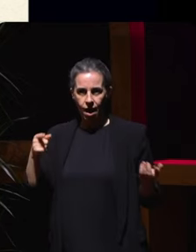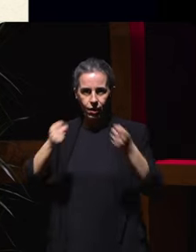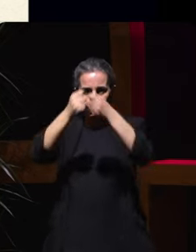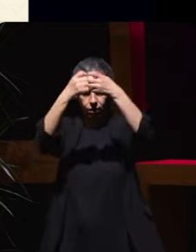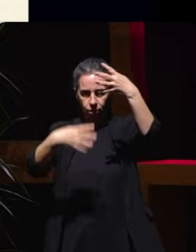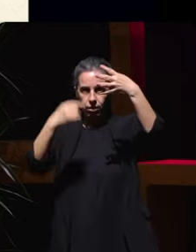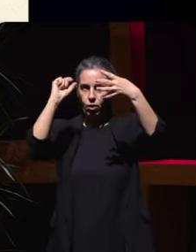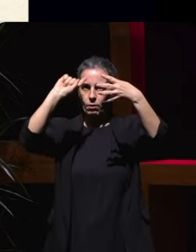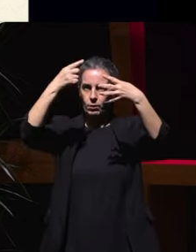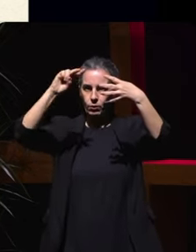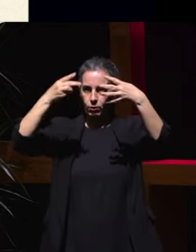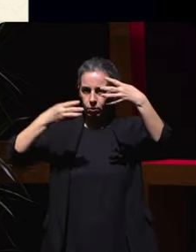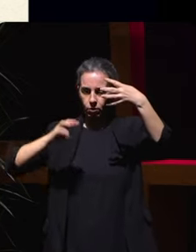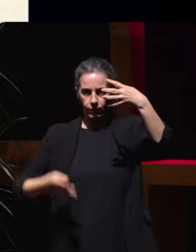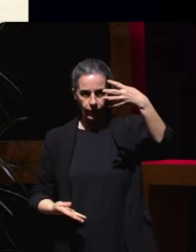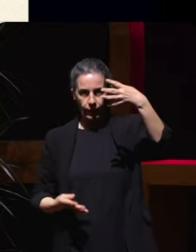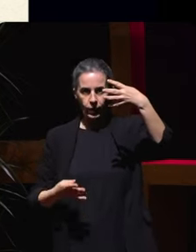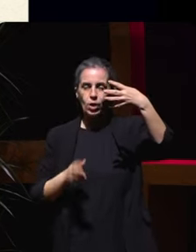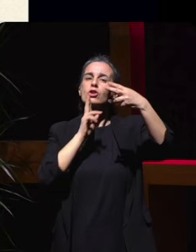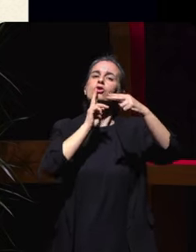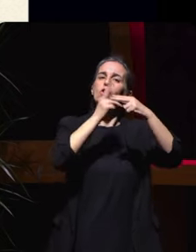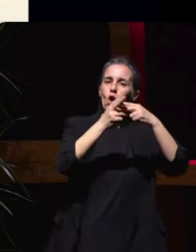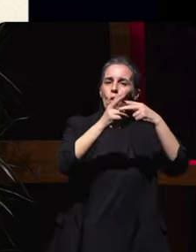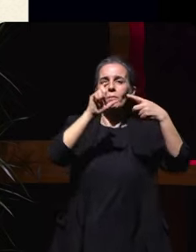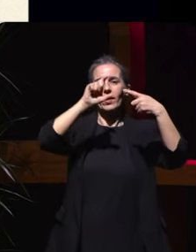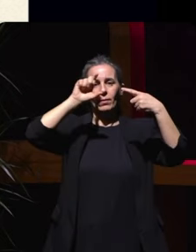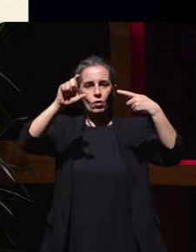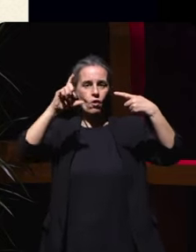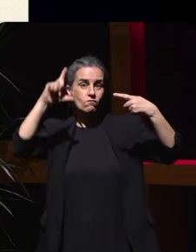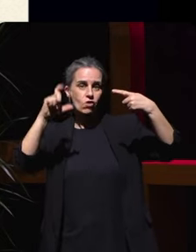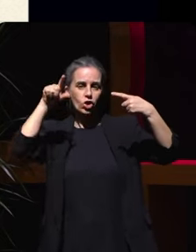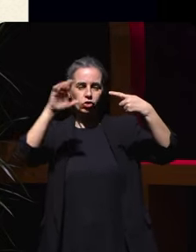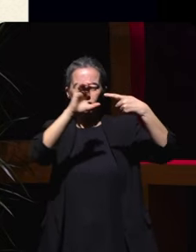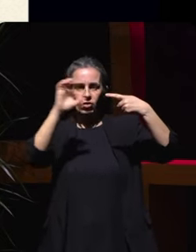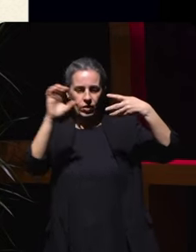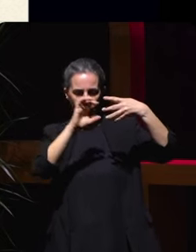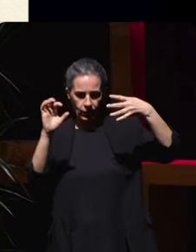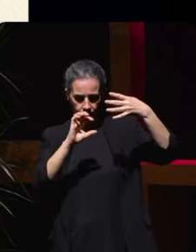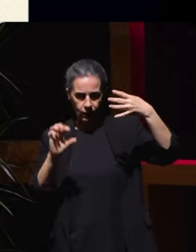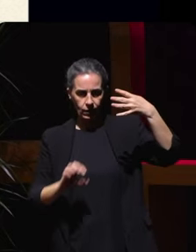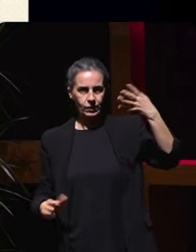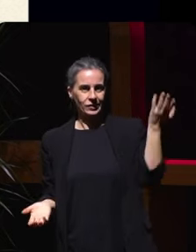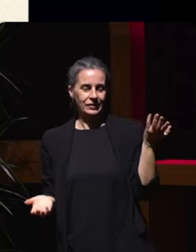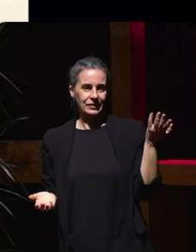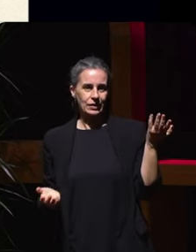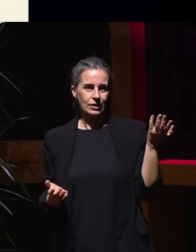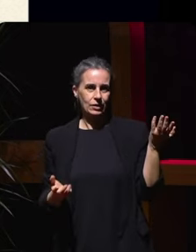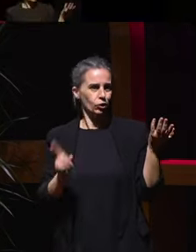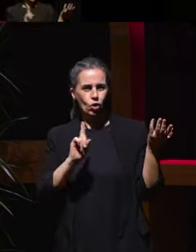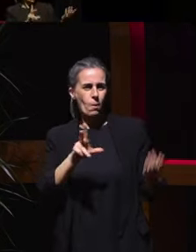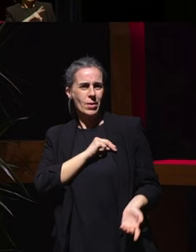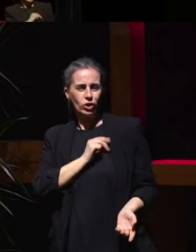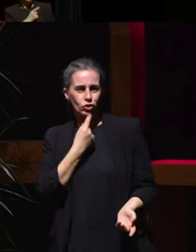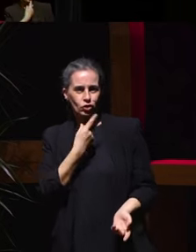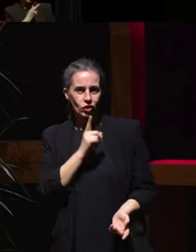continúa, con el nombre de la periodista, unha fotografía, y no sus méritos, sino lo bella que es, perdón. Y